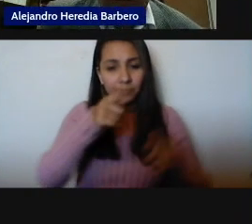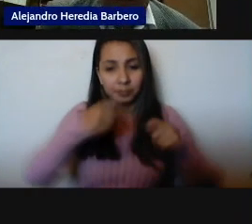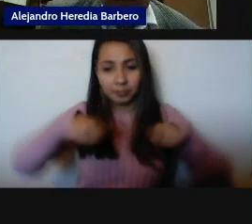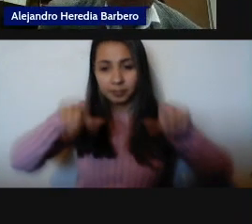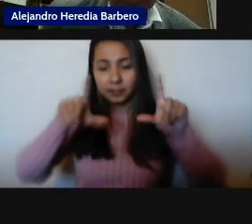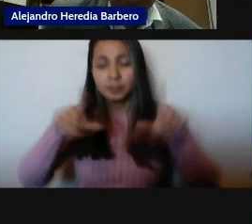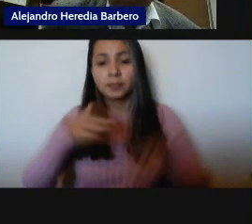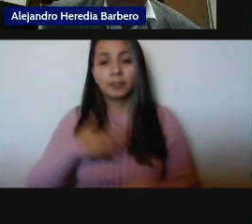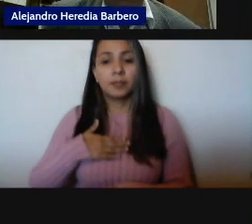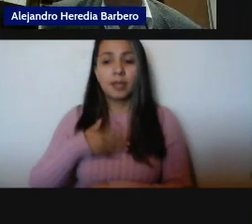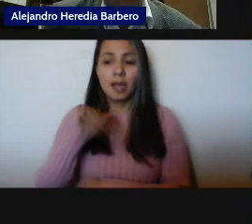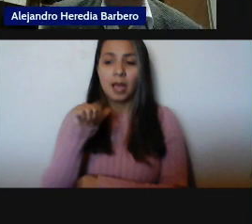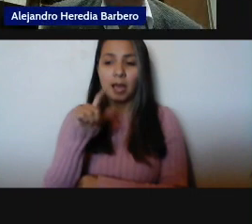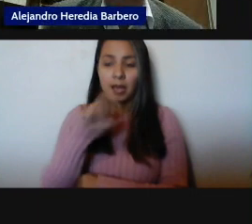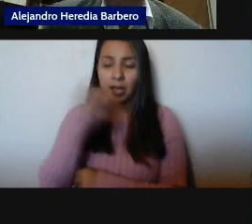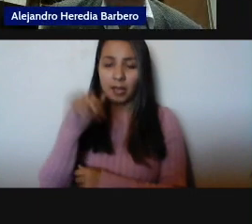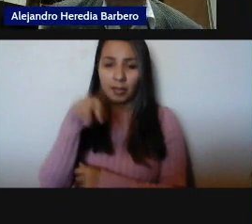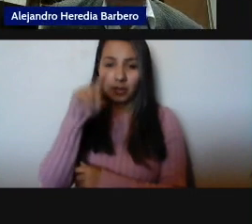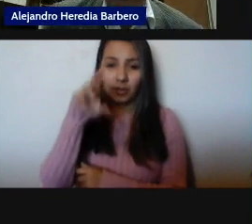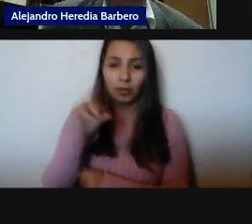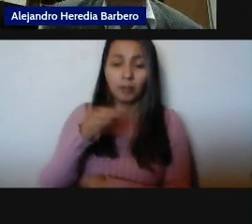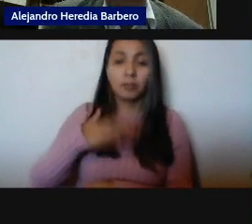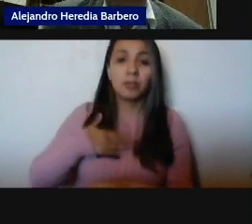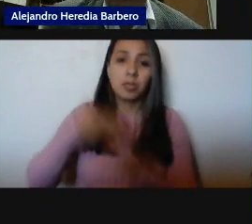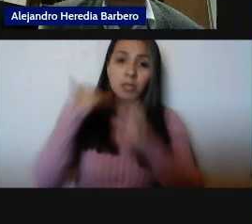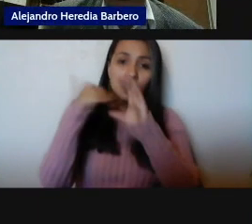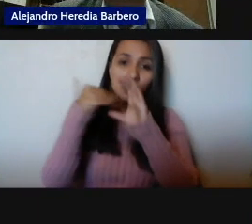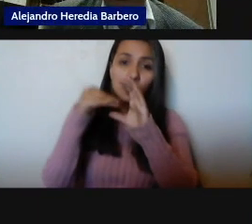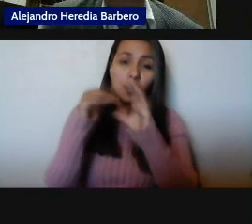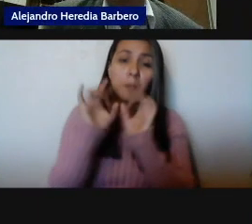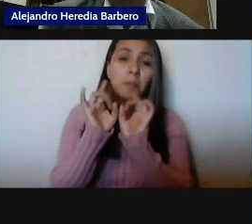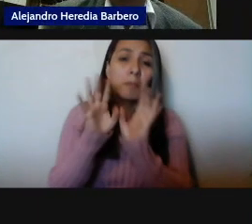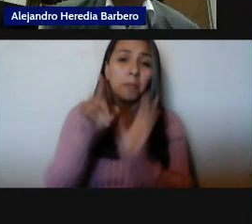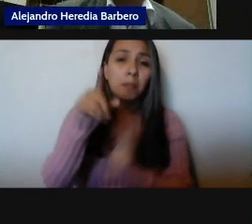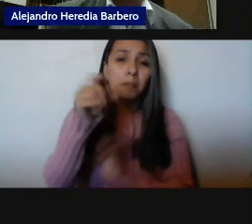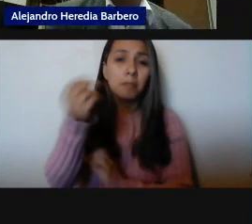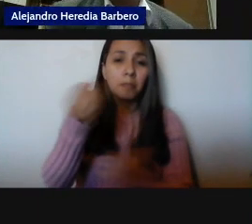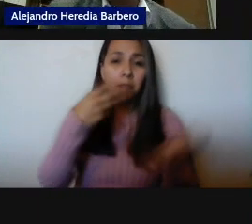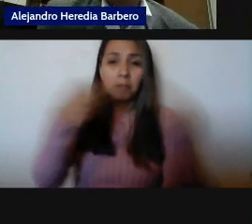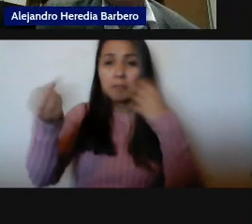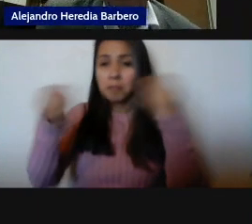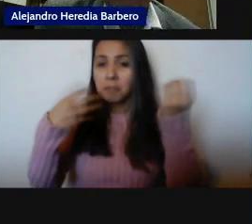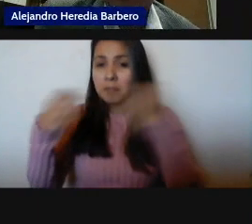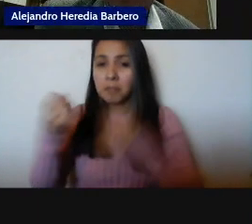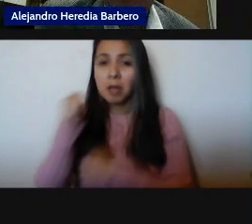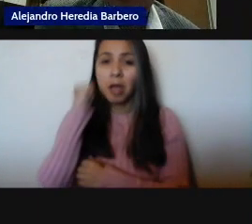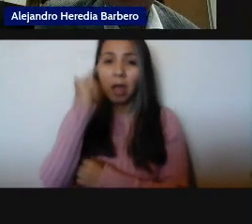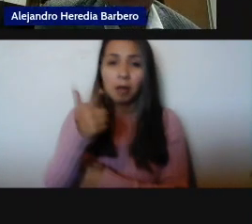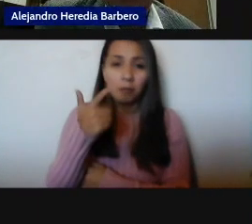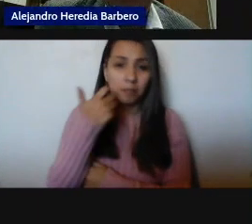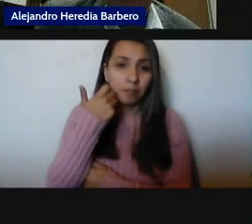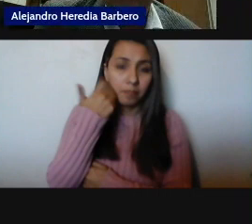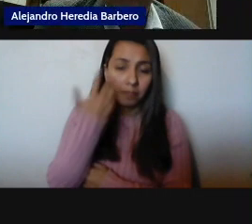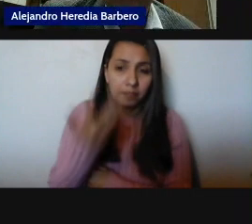Barbero y aquí está mi correo electrónico también por si quieren enviarme algún mensaje. Ahí me